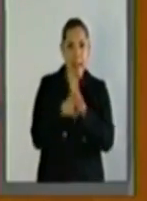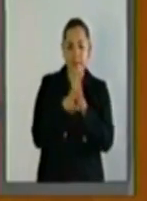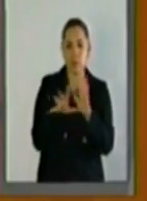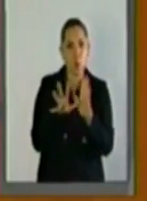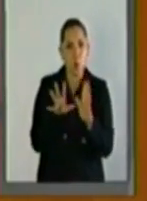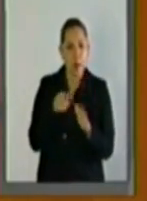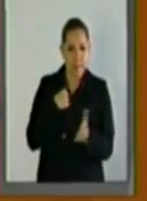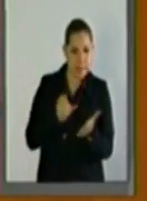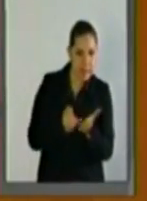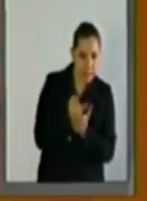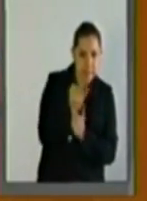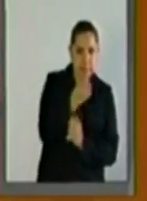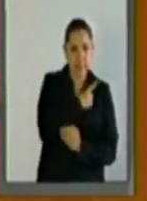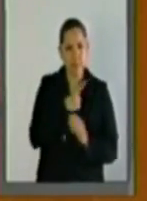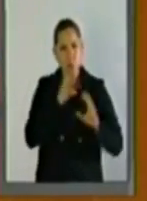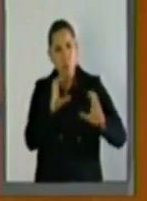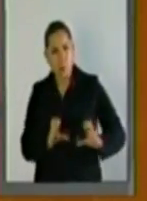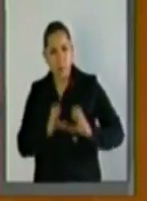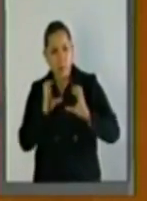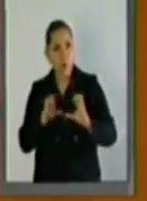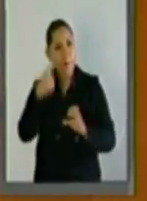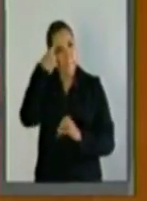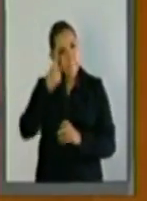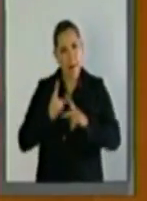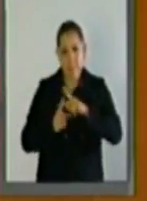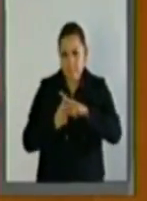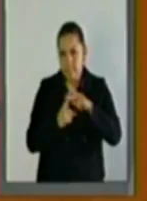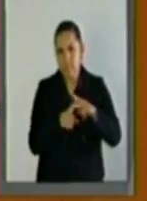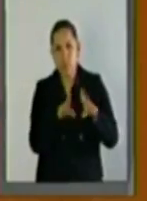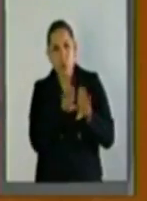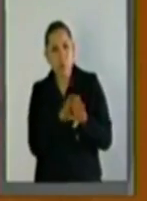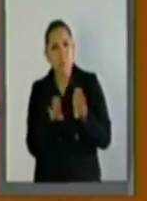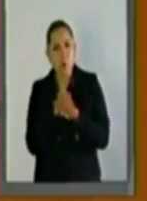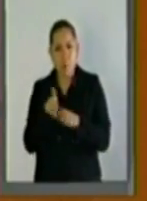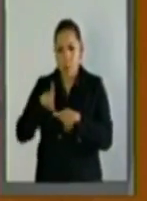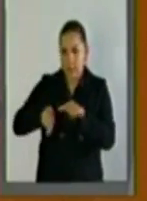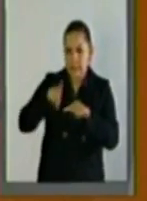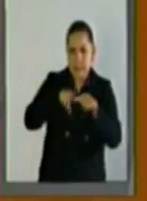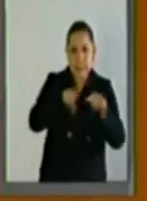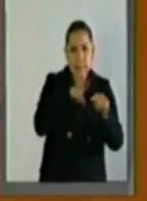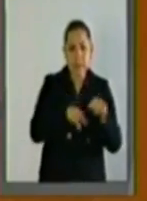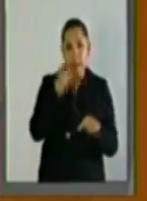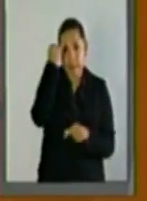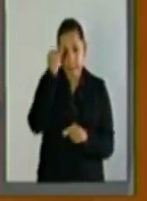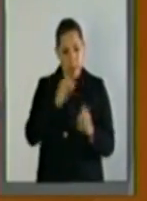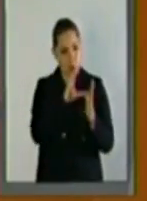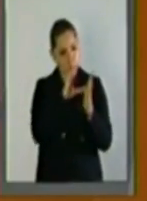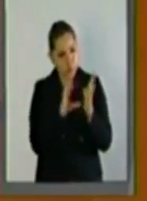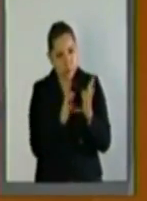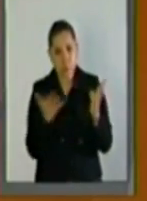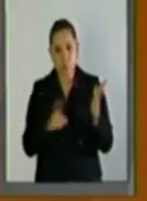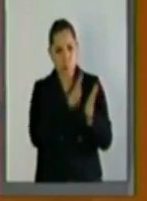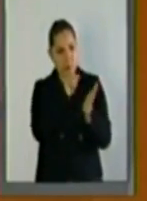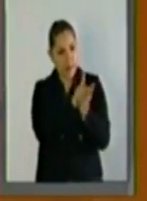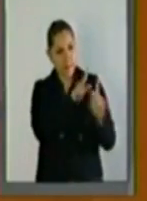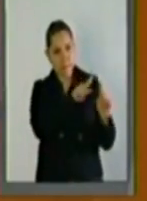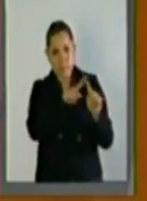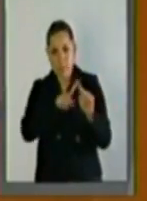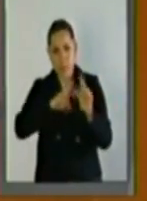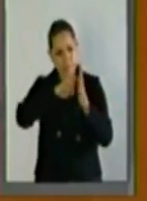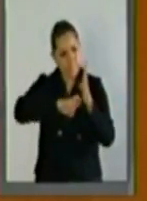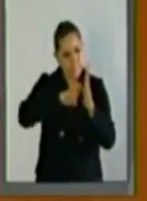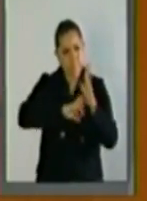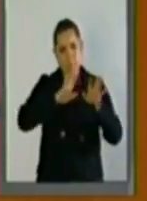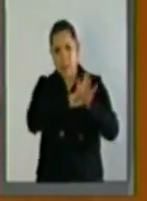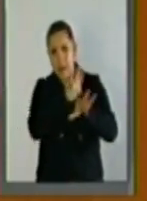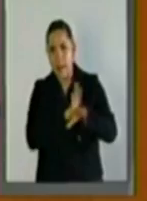son costos para un gobierno que toma decisiones de fondo. El implementar reformas constitucionales, el implementar reformas de